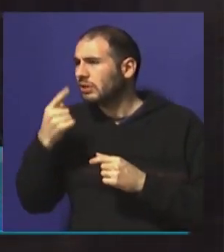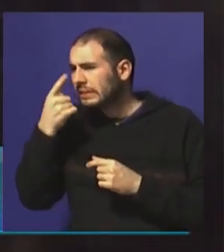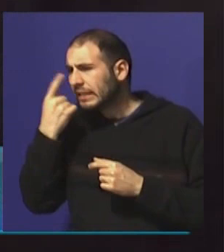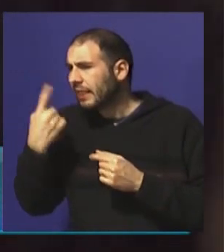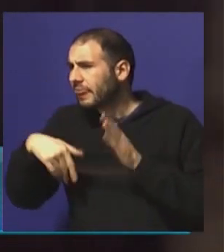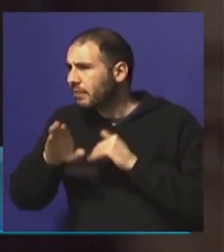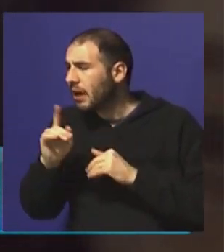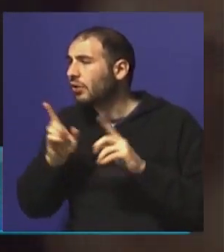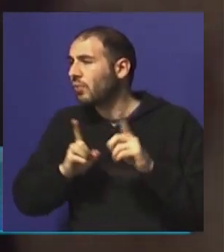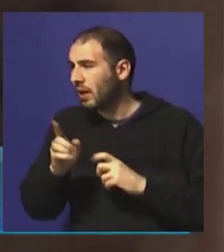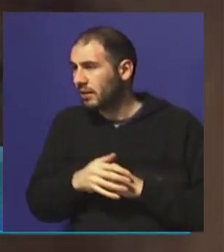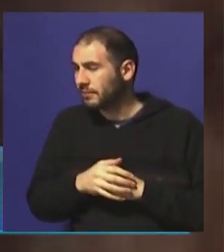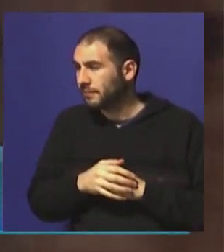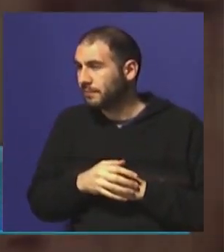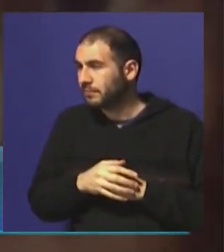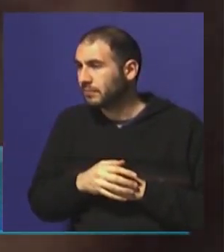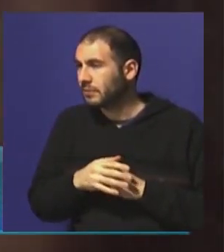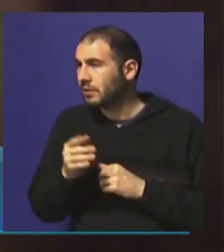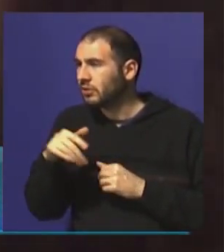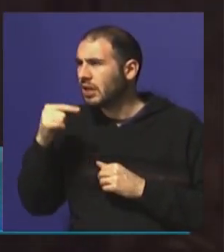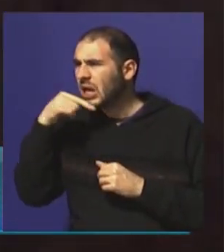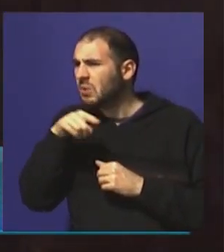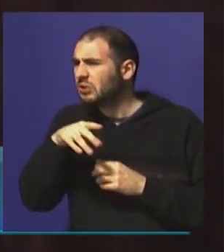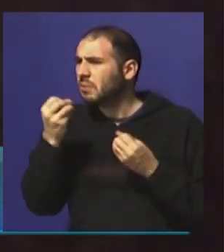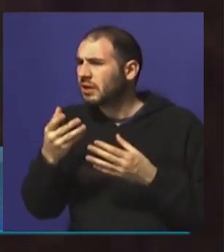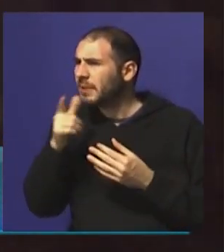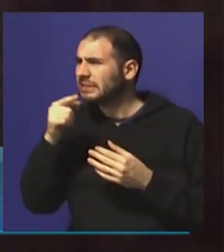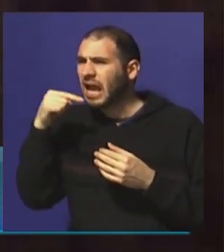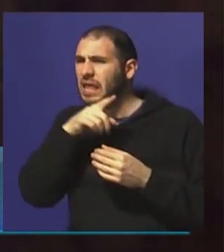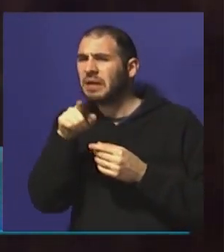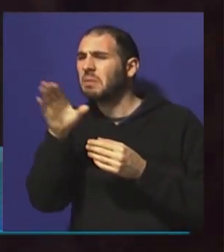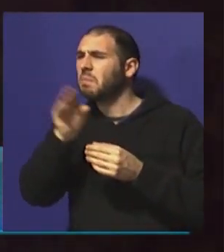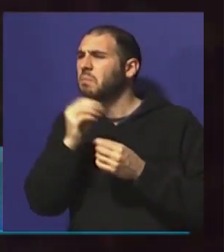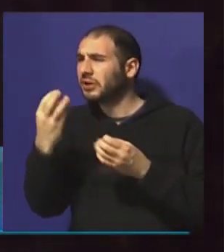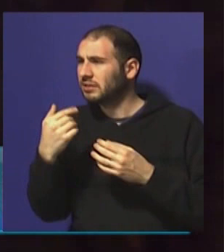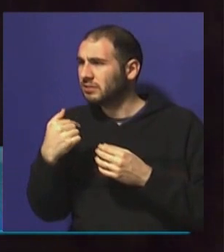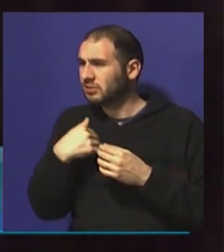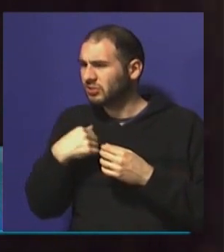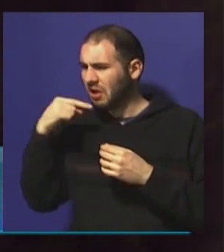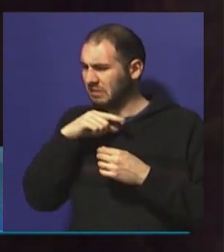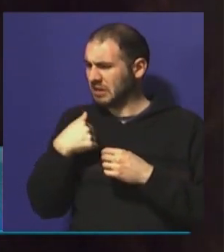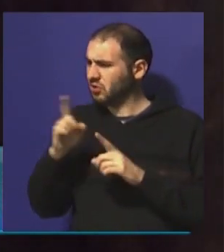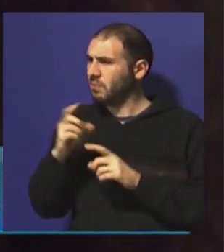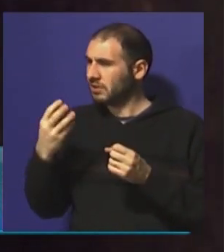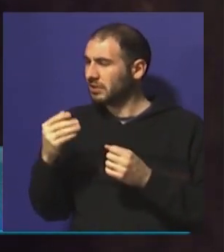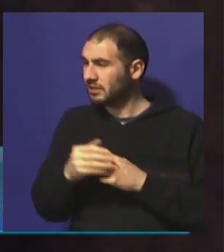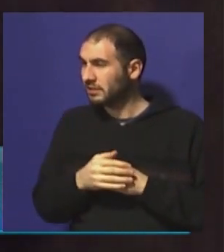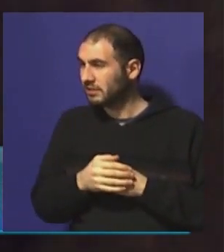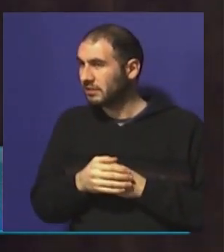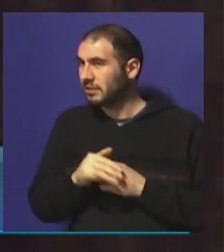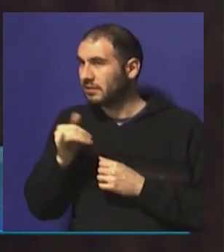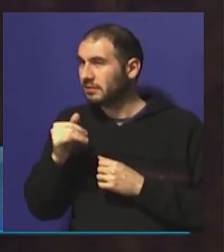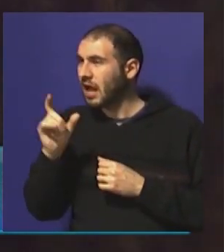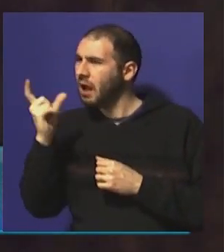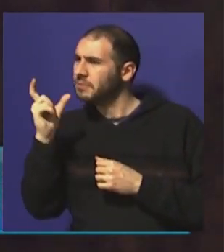a mí? ¿Qué hacían estos rubios? ¿Por qué tenían rasgos alemanes? ¿Por qué yo no tenía rasgos alemanes y sí mi